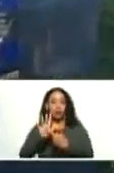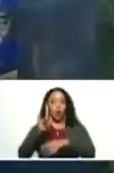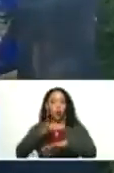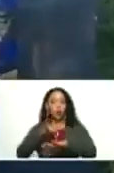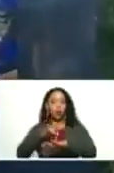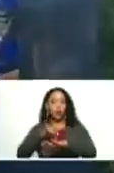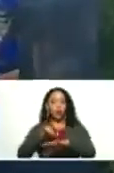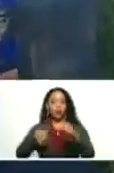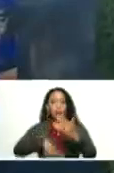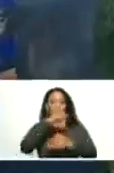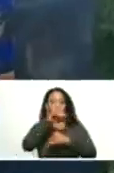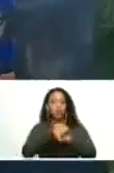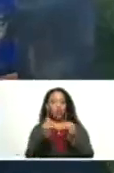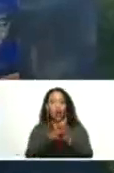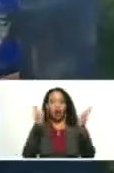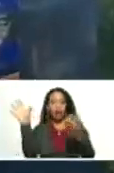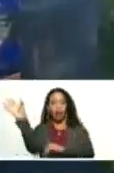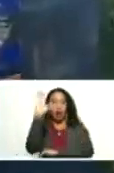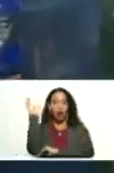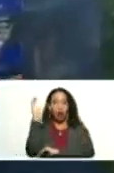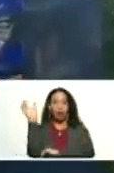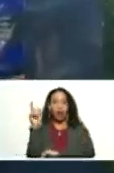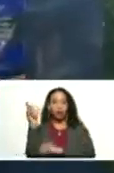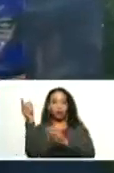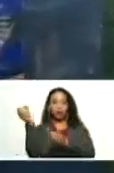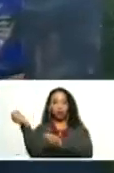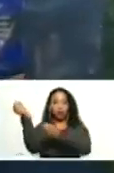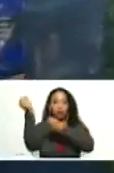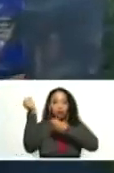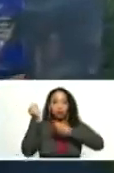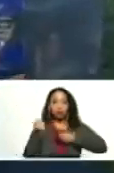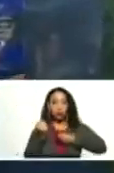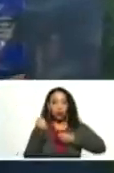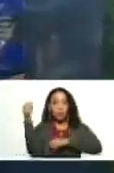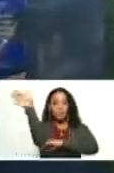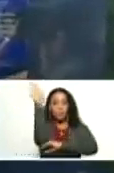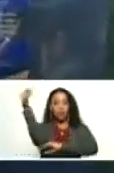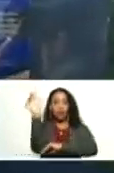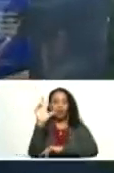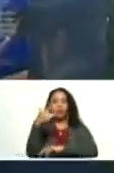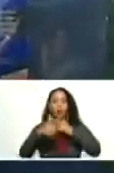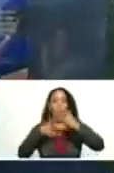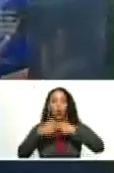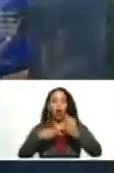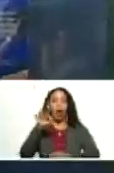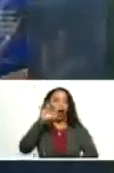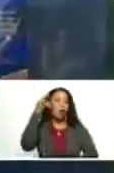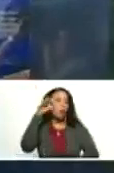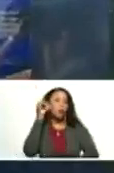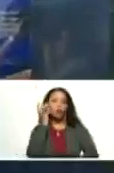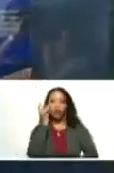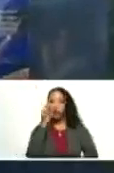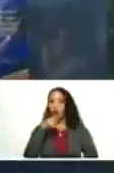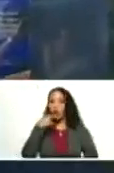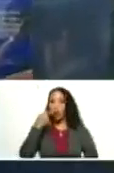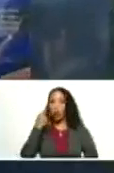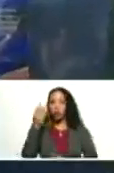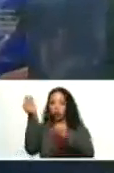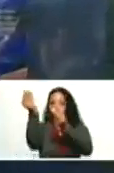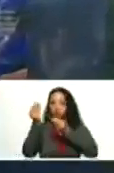grande de Colombella. Nos dejó la bandera tricolor hermosa del amarillo, del azul y del rojo. Nos dejó